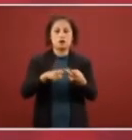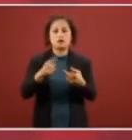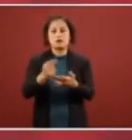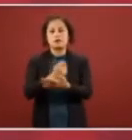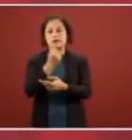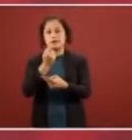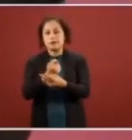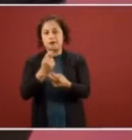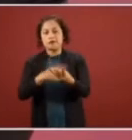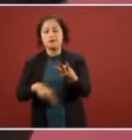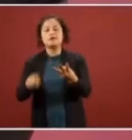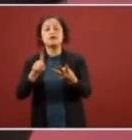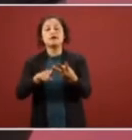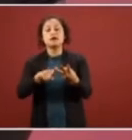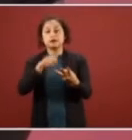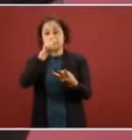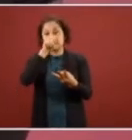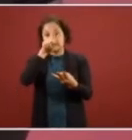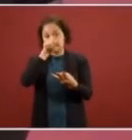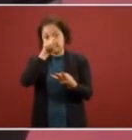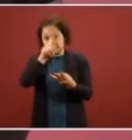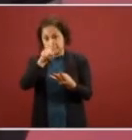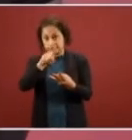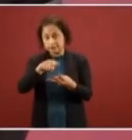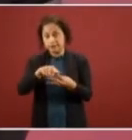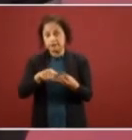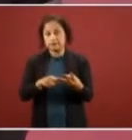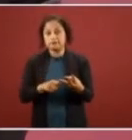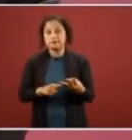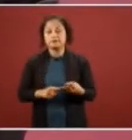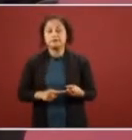Tamaulipas. Jalisco. Jalisco.